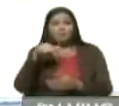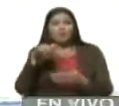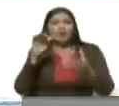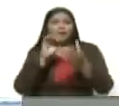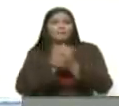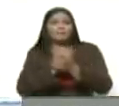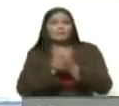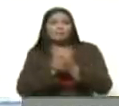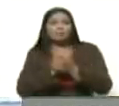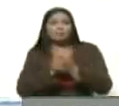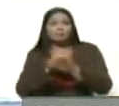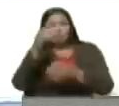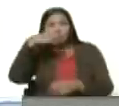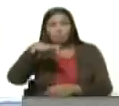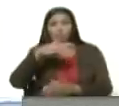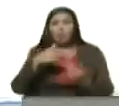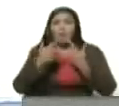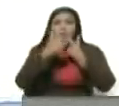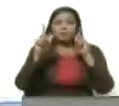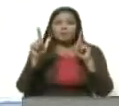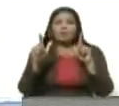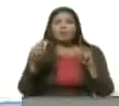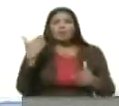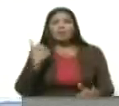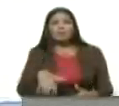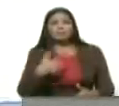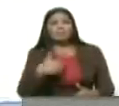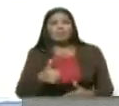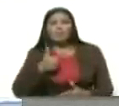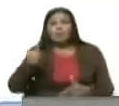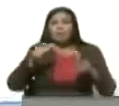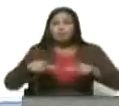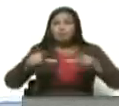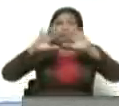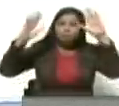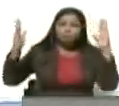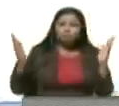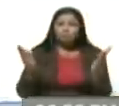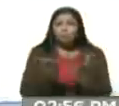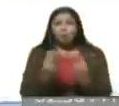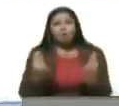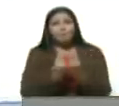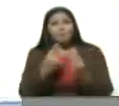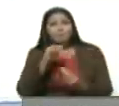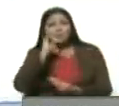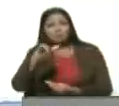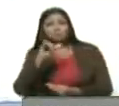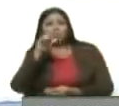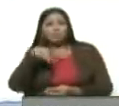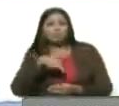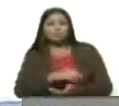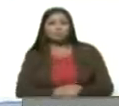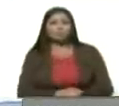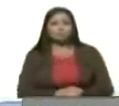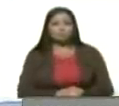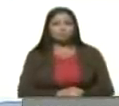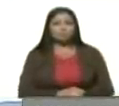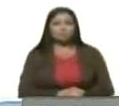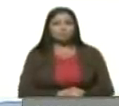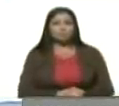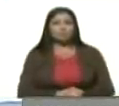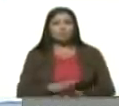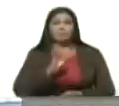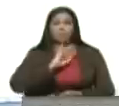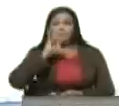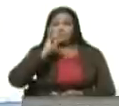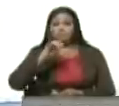compañeros de los pueblos libres en Argentina y en cualquier lugar, que acompañen esta denuncia. Esta denuncia,